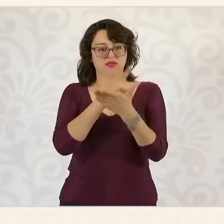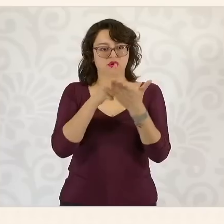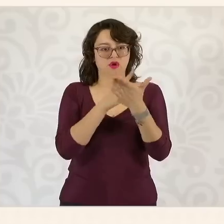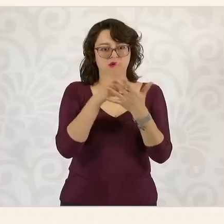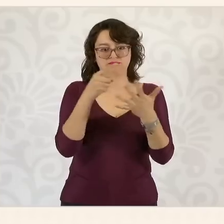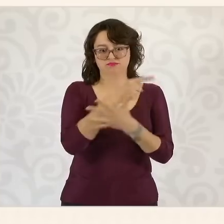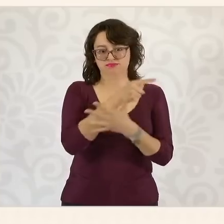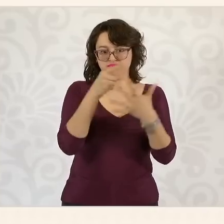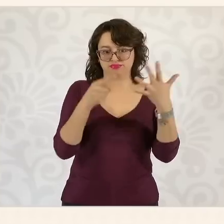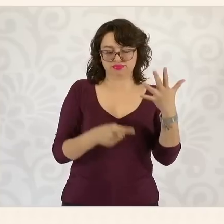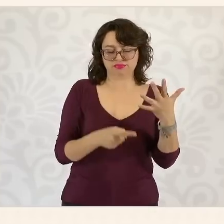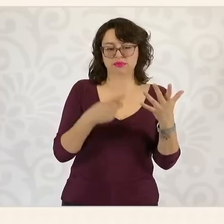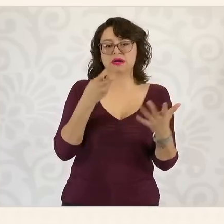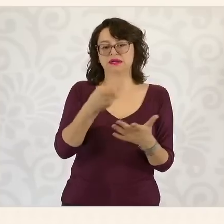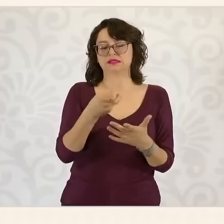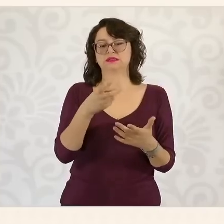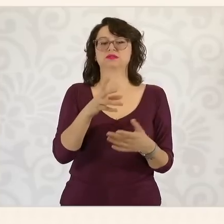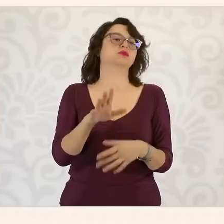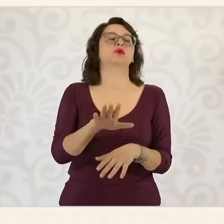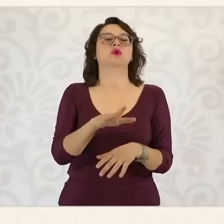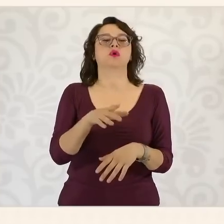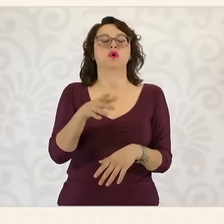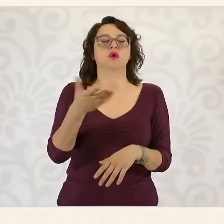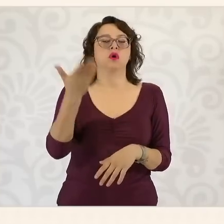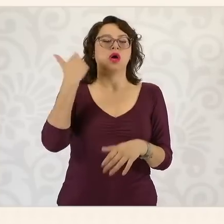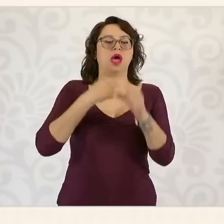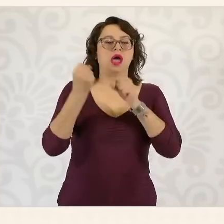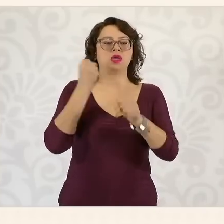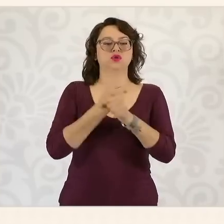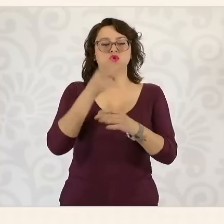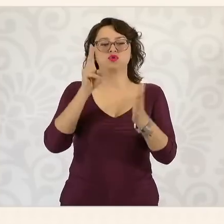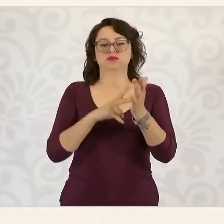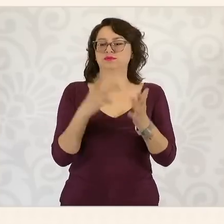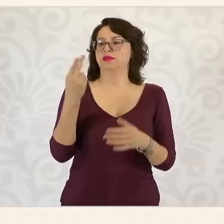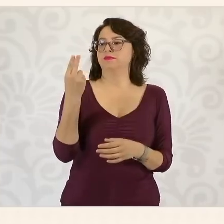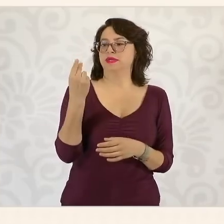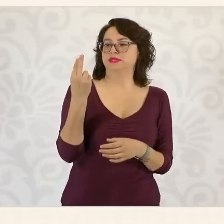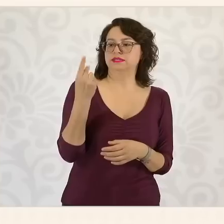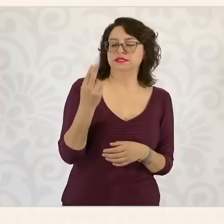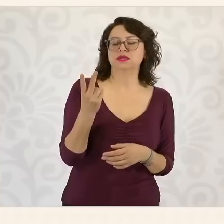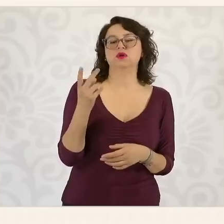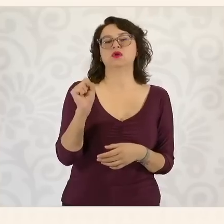sujeto está involucrado en la agresión del 18 de abril del 2025 contra personal de la